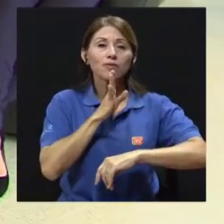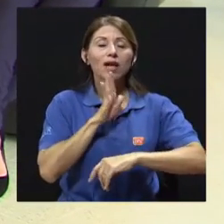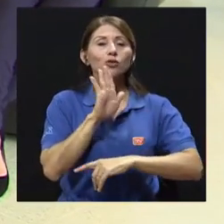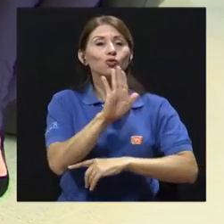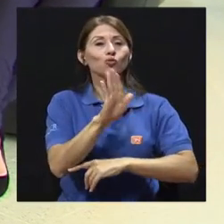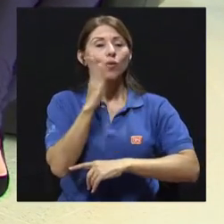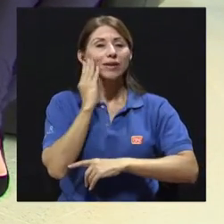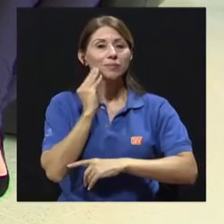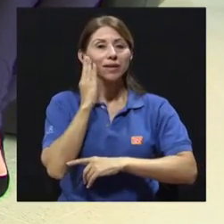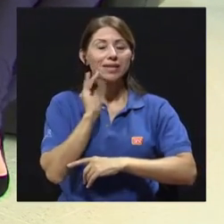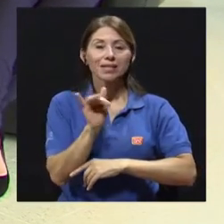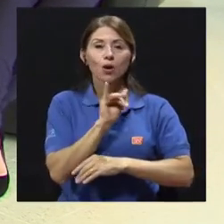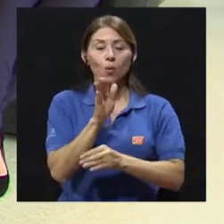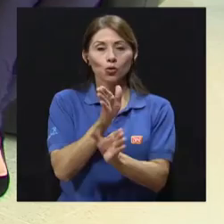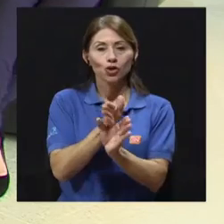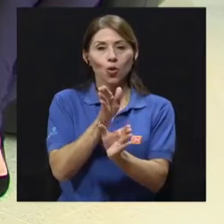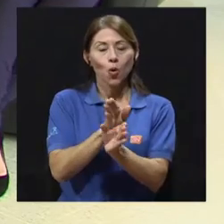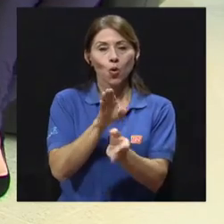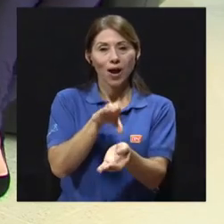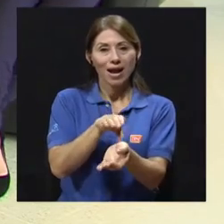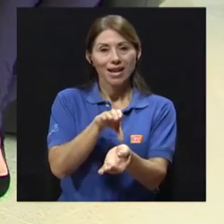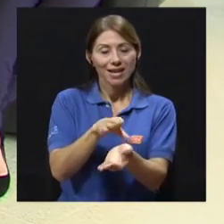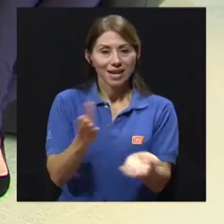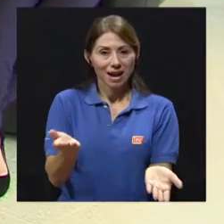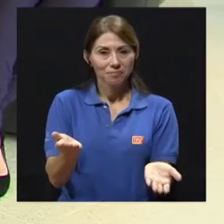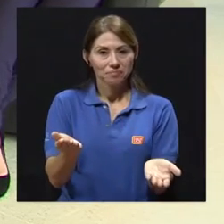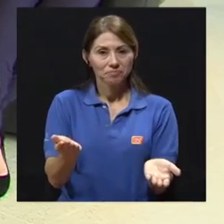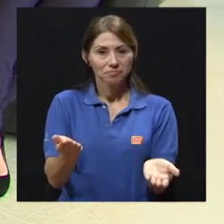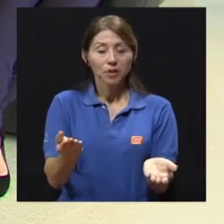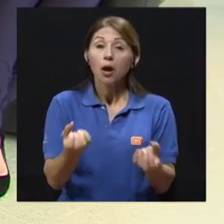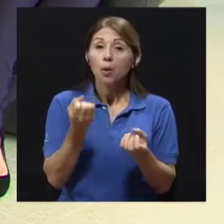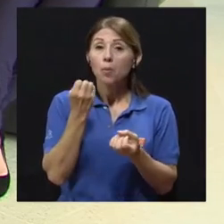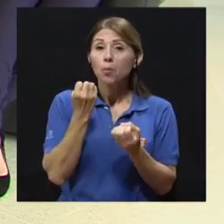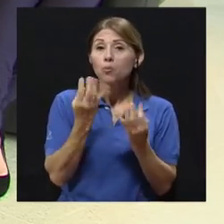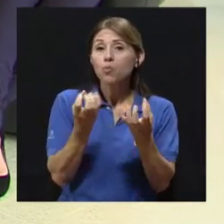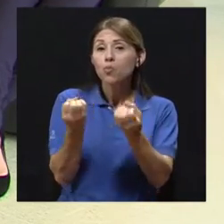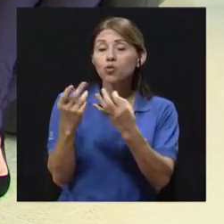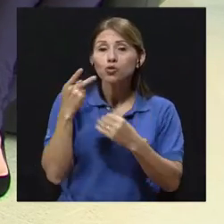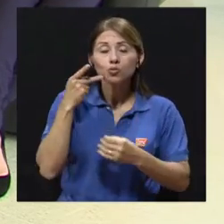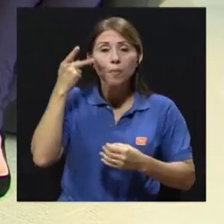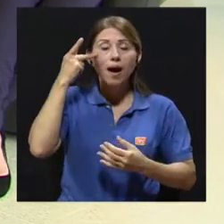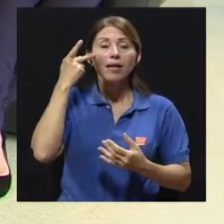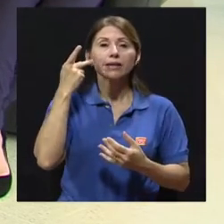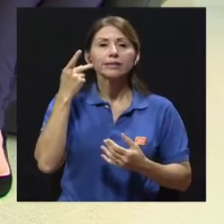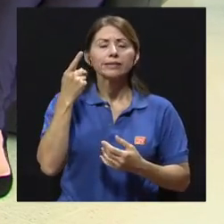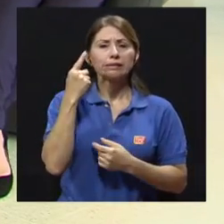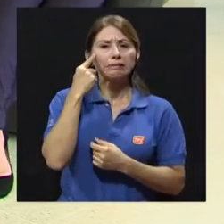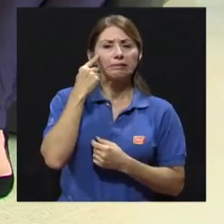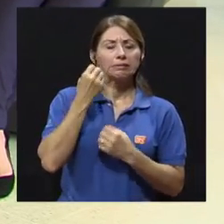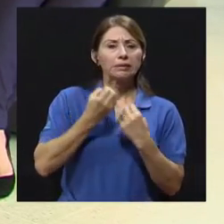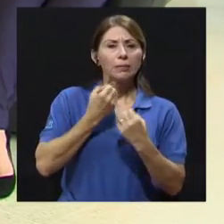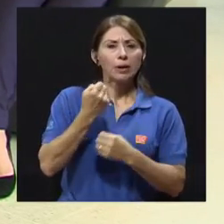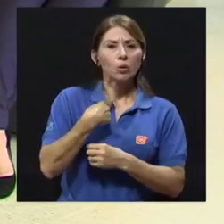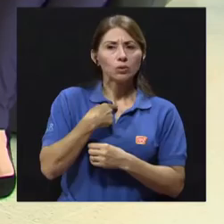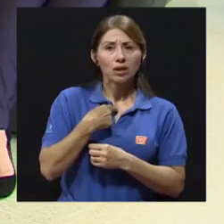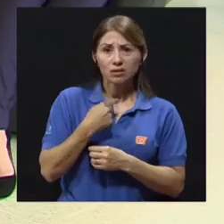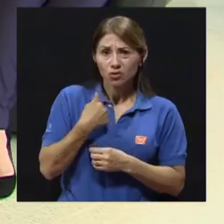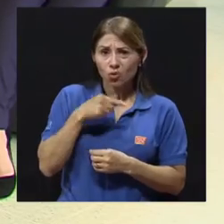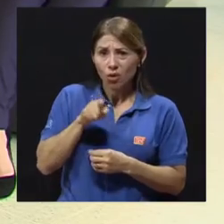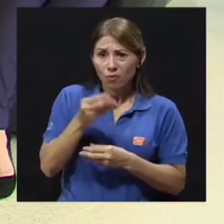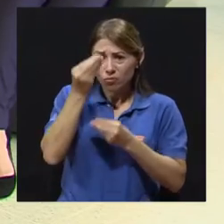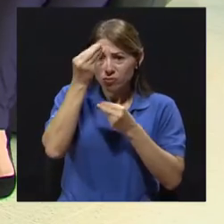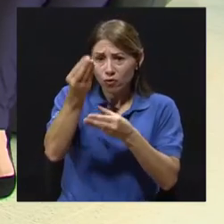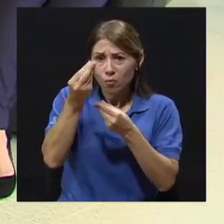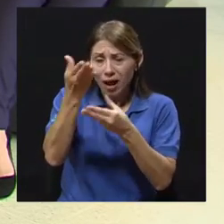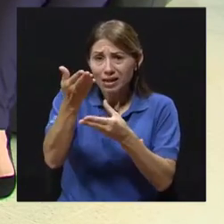su experiencia, ¿verdad?, como psicóloga clínica, y tal vez porque muchos padres y madres se preguntarán, ¿es conveniente dar esa información?